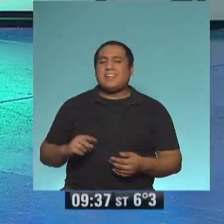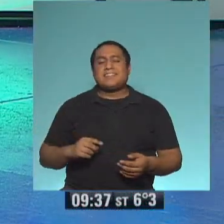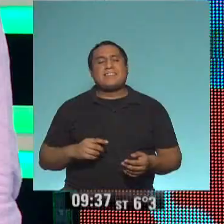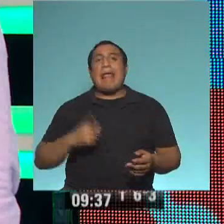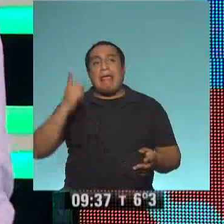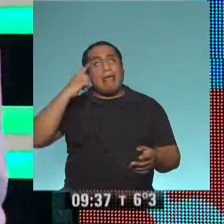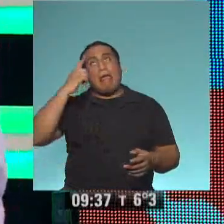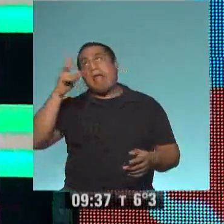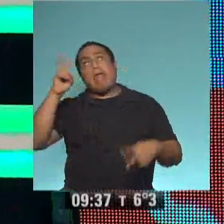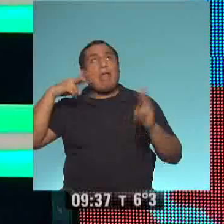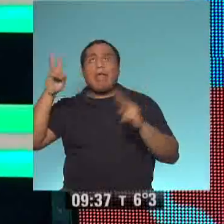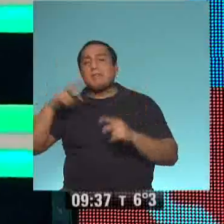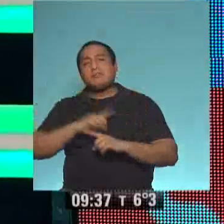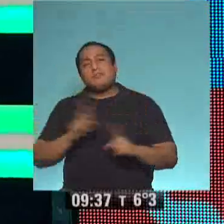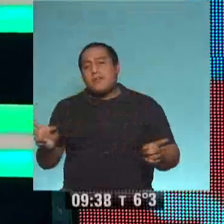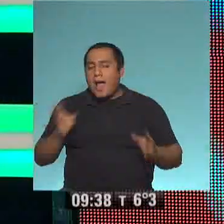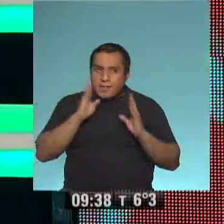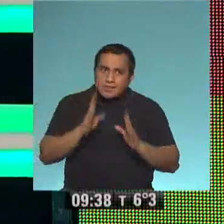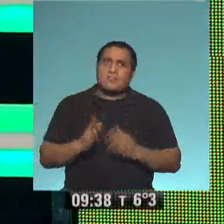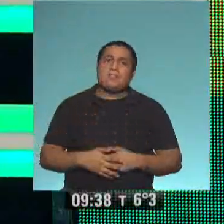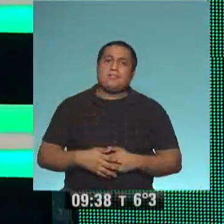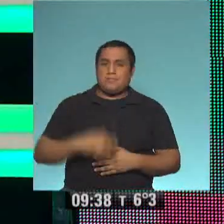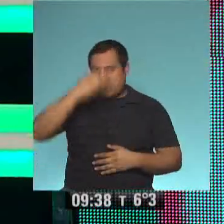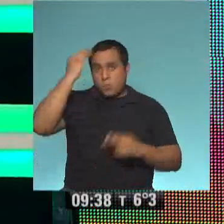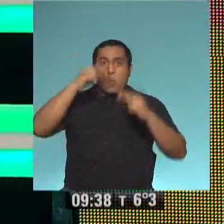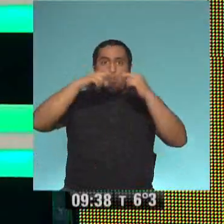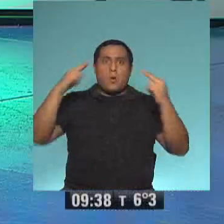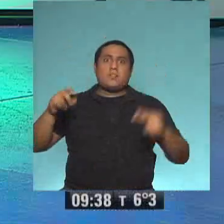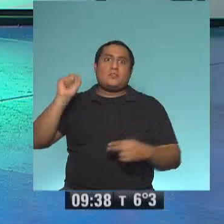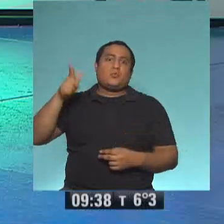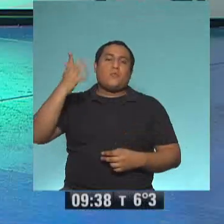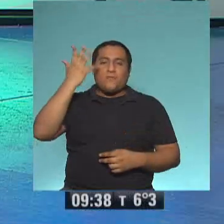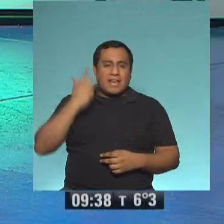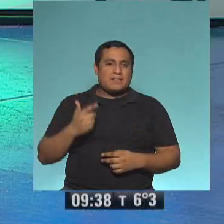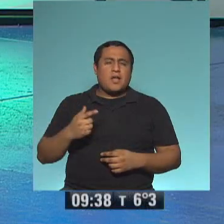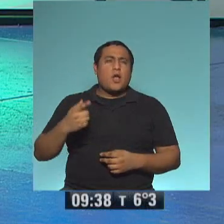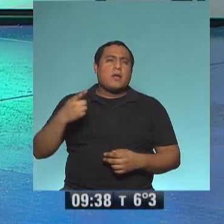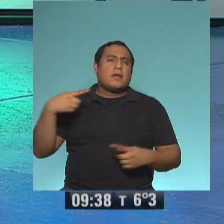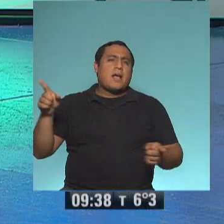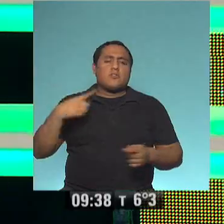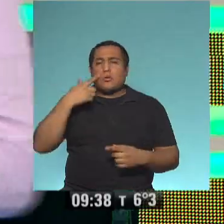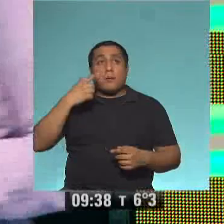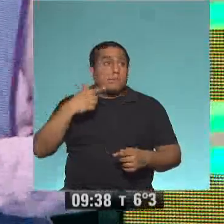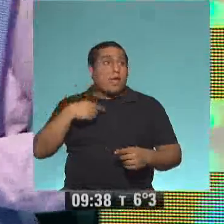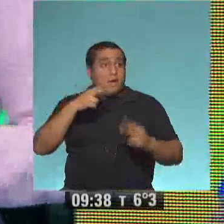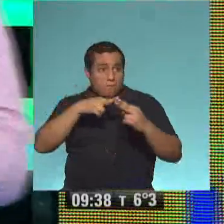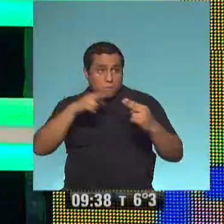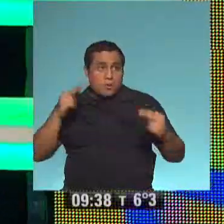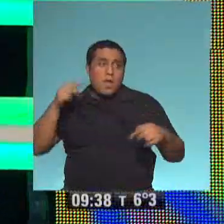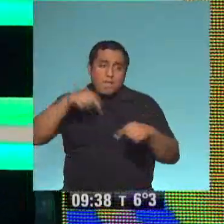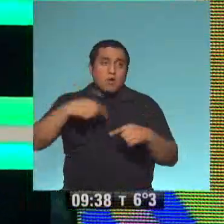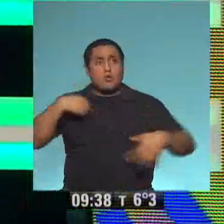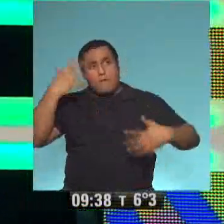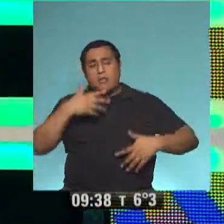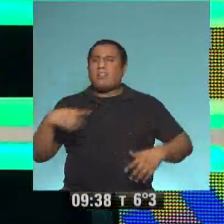empezó a distraer, ¿no? No. Es un puente de Francia. Sobre el puente del jamón. Yo me baño. No, eso tampoco,